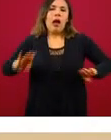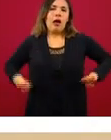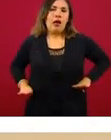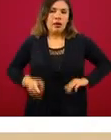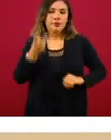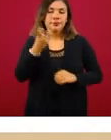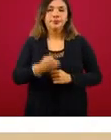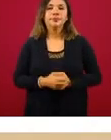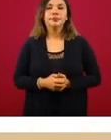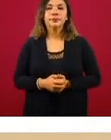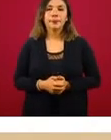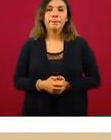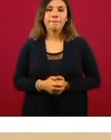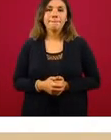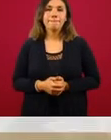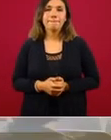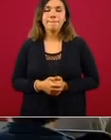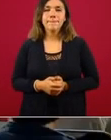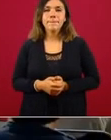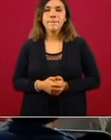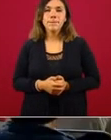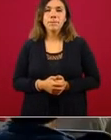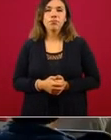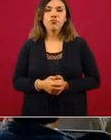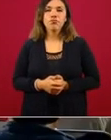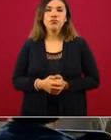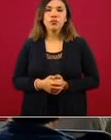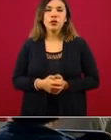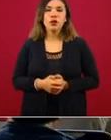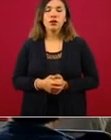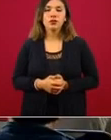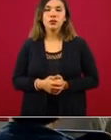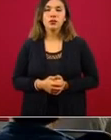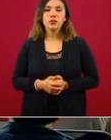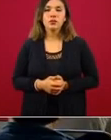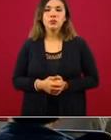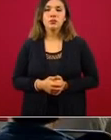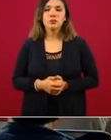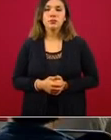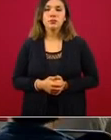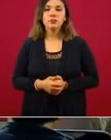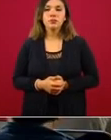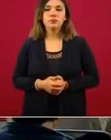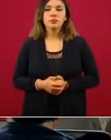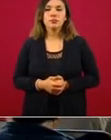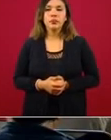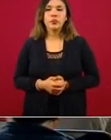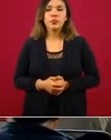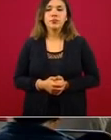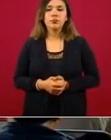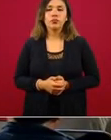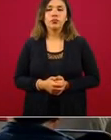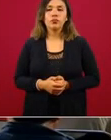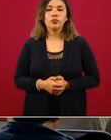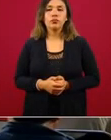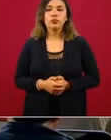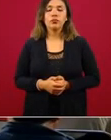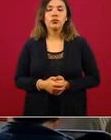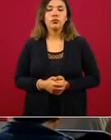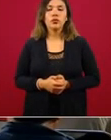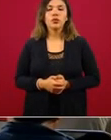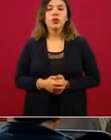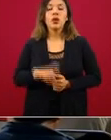Veamos la siguiente diapositiva. en la cual vemos ahora la evolución de